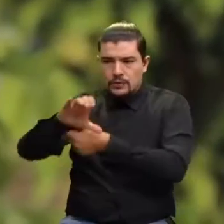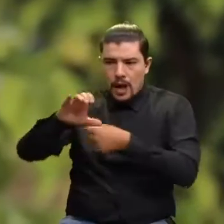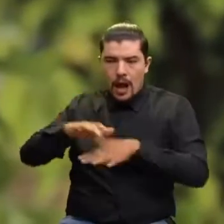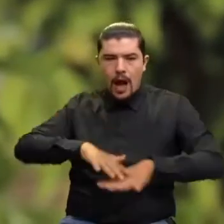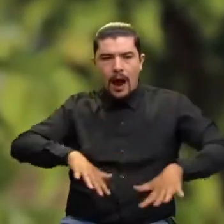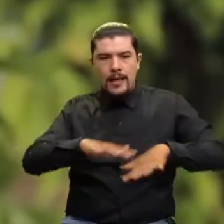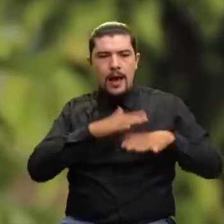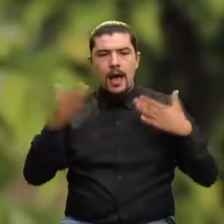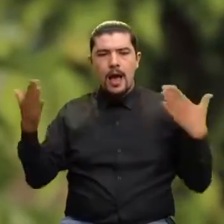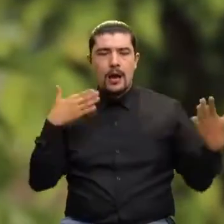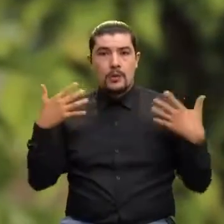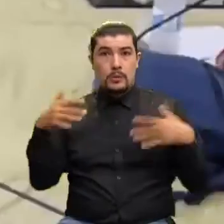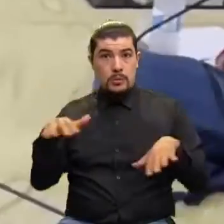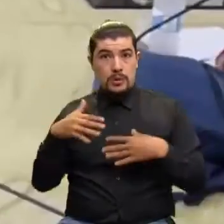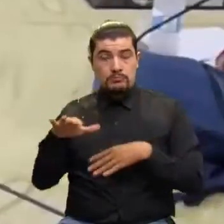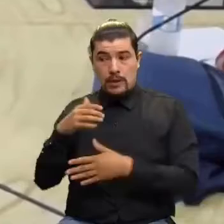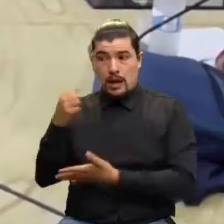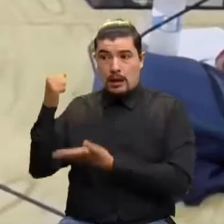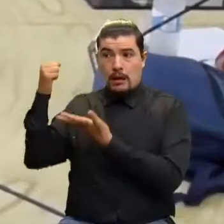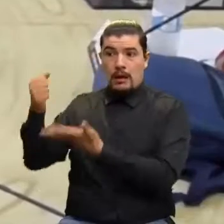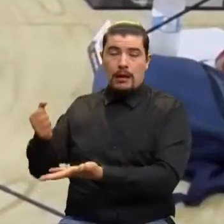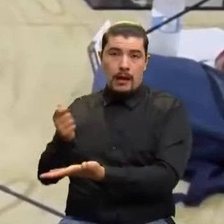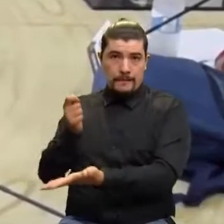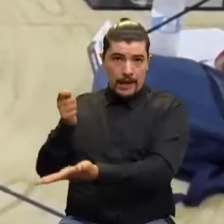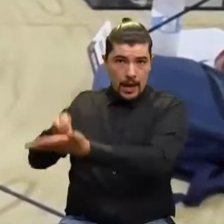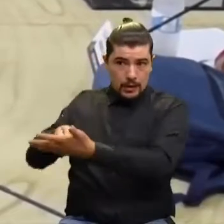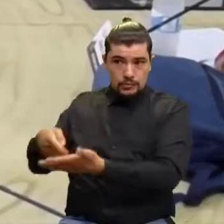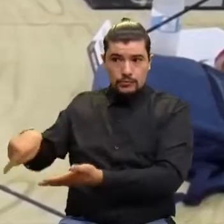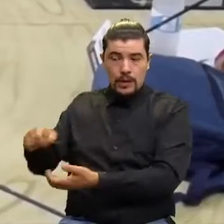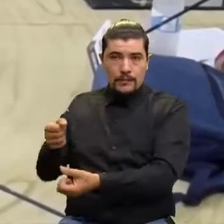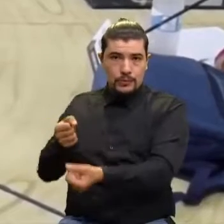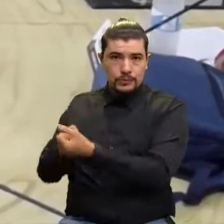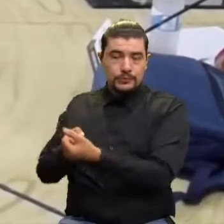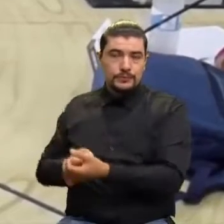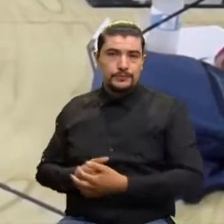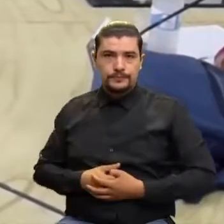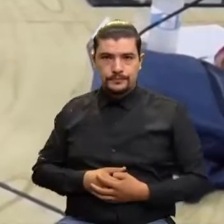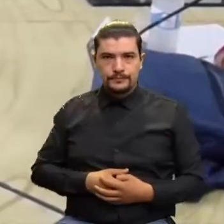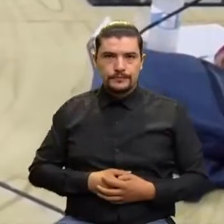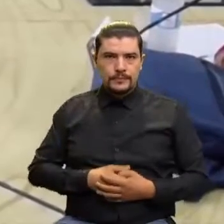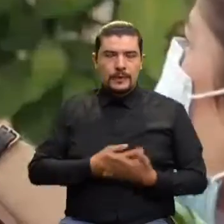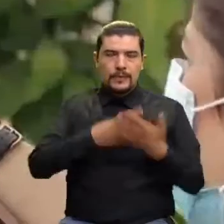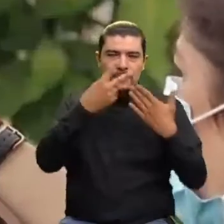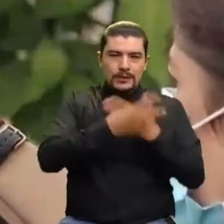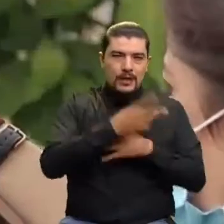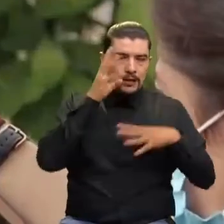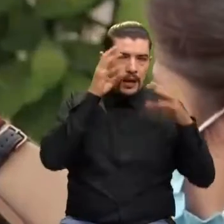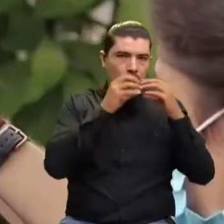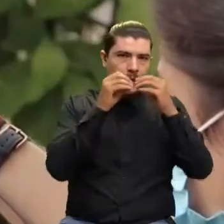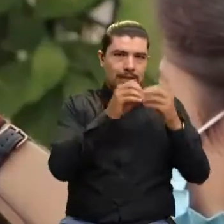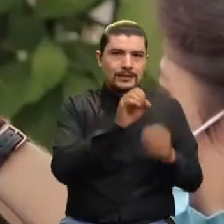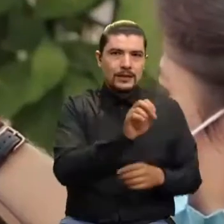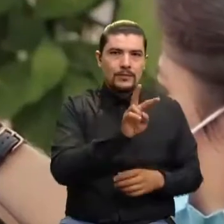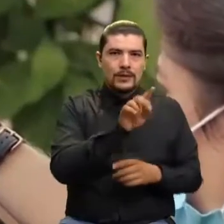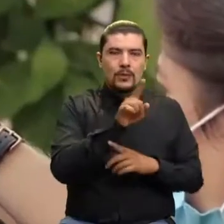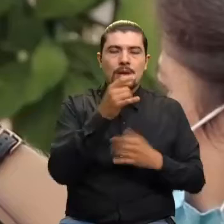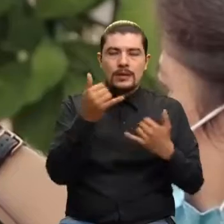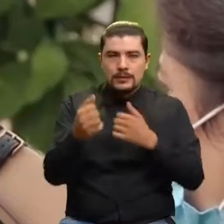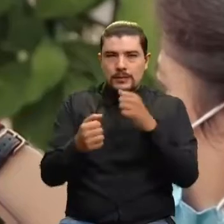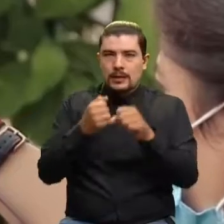rural, gracias a la aprobación del proyecto Acuerdo 011 del 2021. Ya gozamos de tener